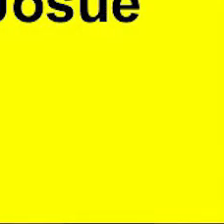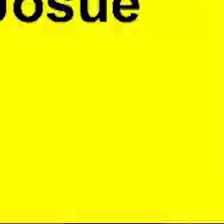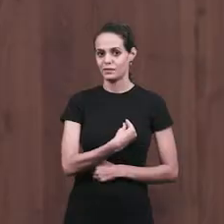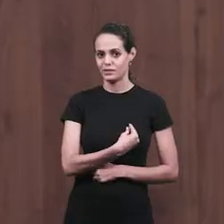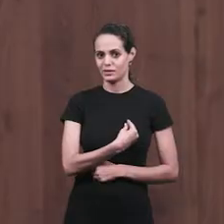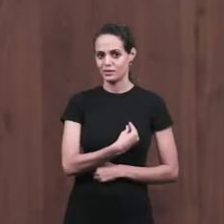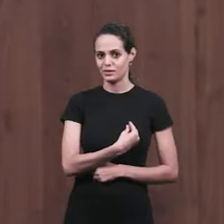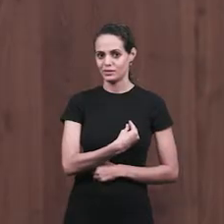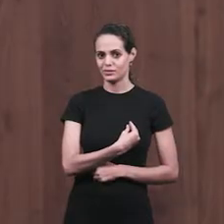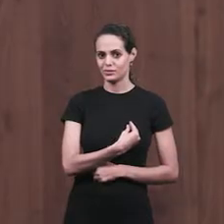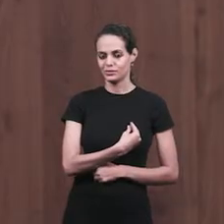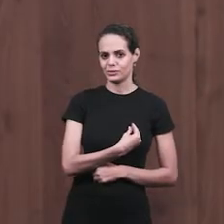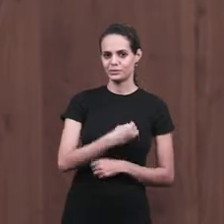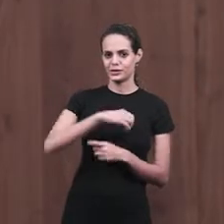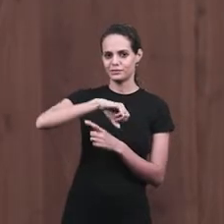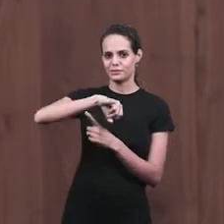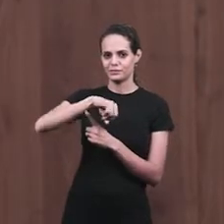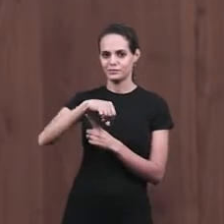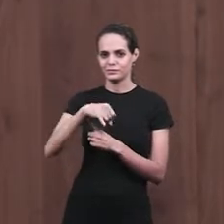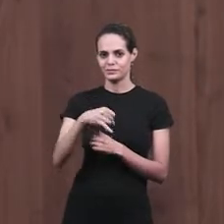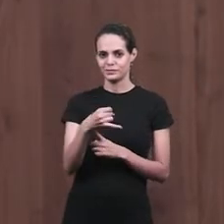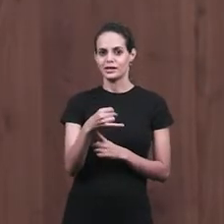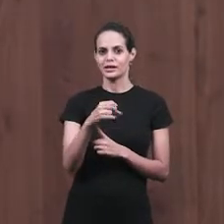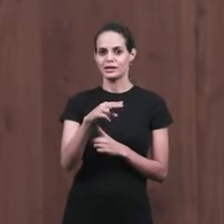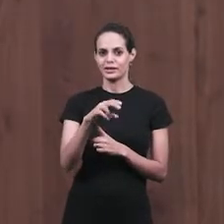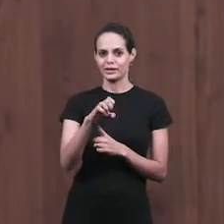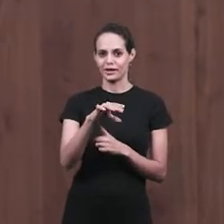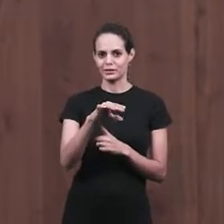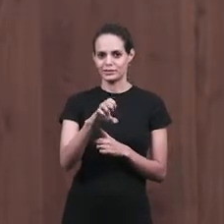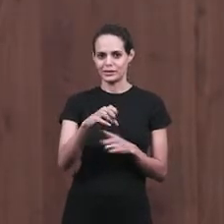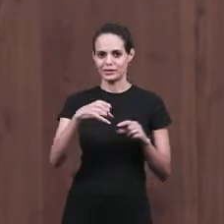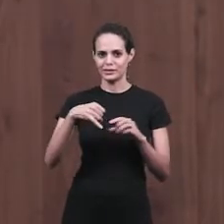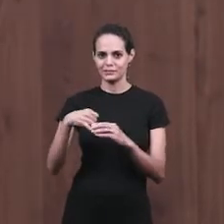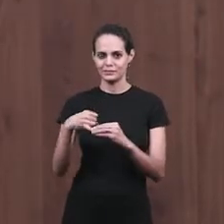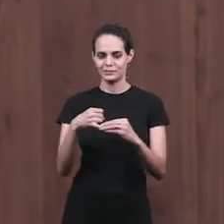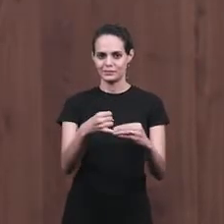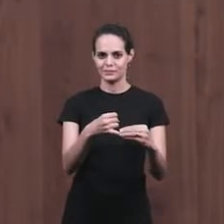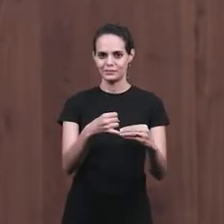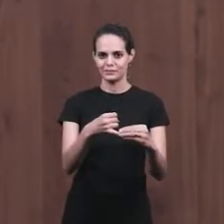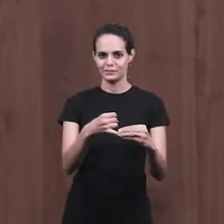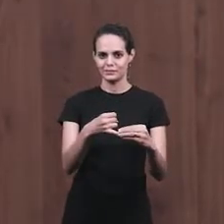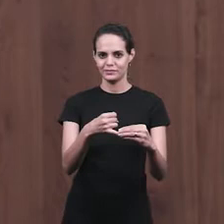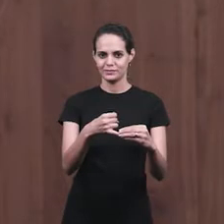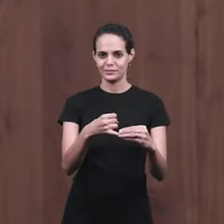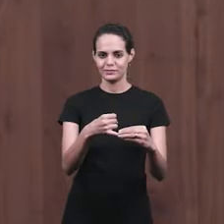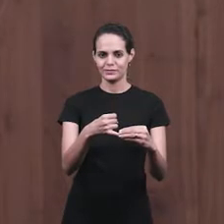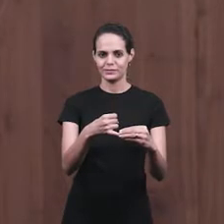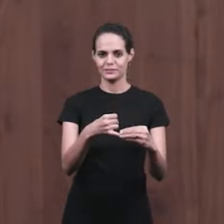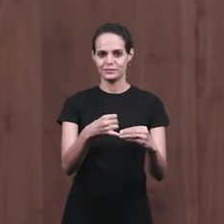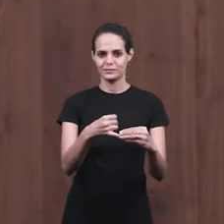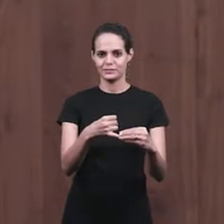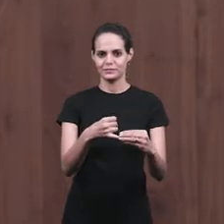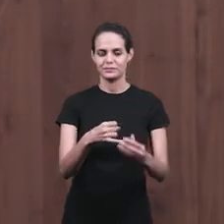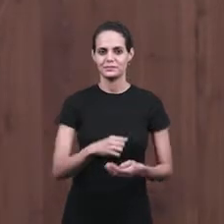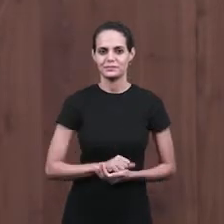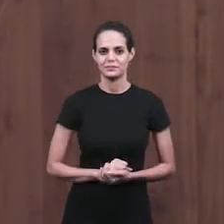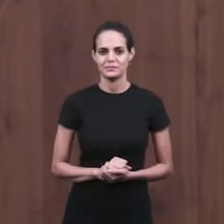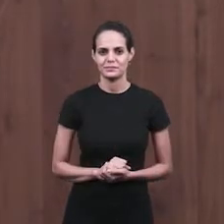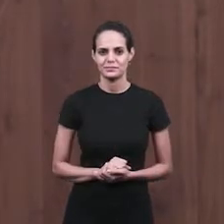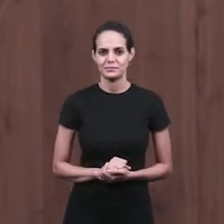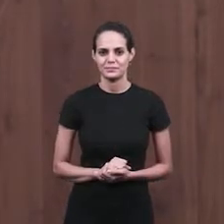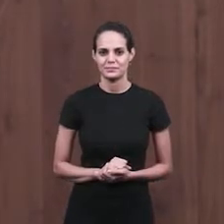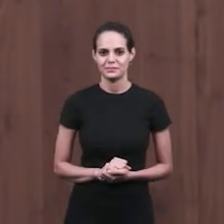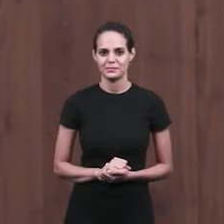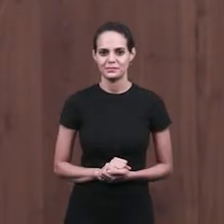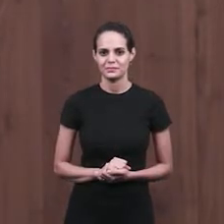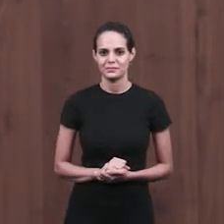pasada ustedes vieron cómo fue el llamado de Dios a Josué y cómo él creyó y recibió la palabra